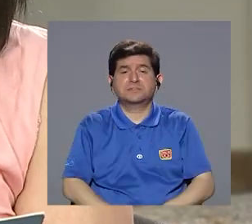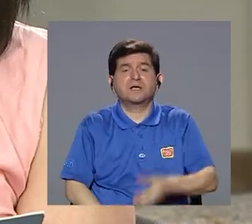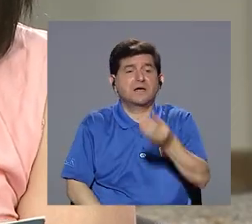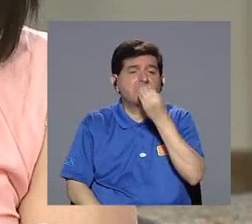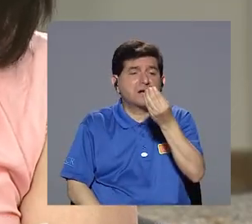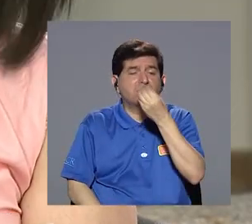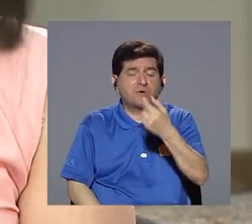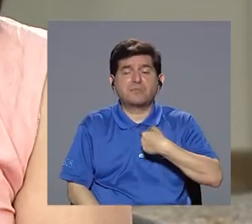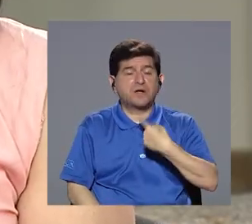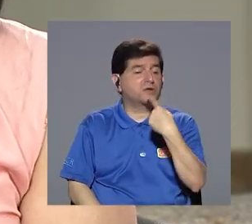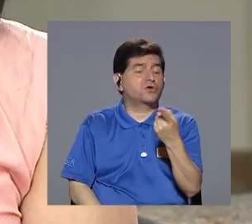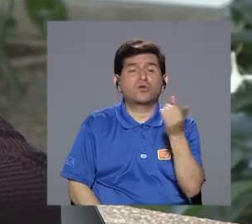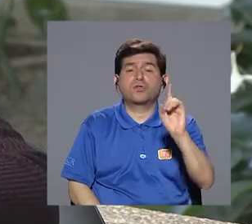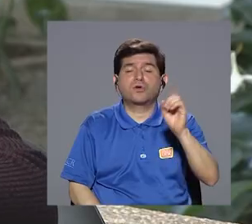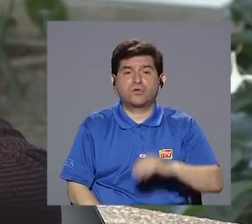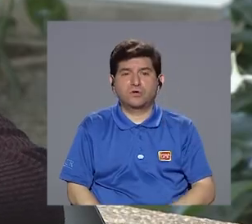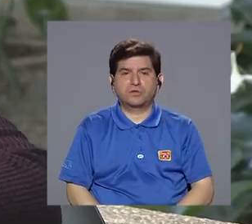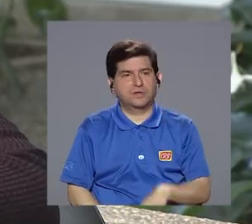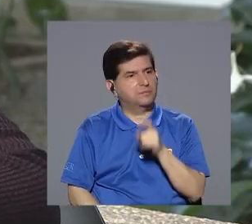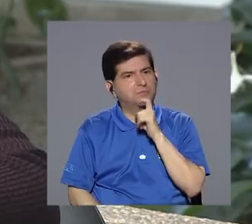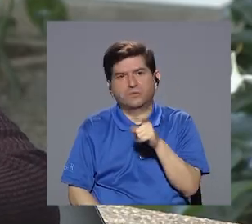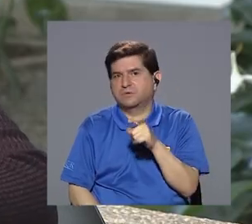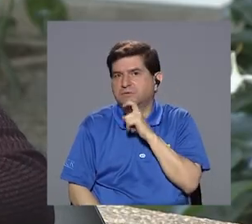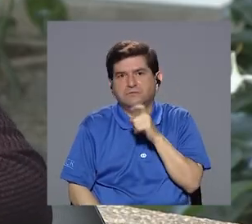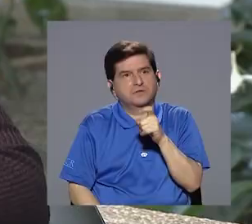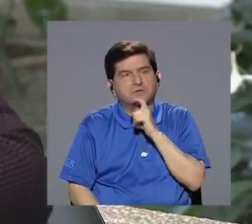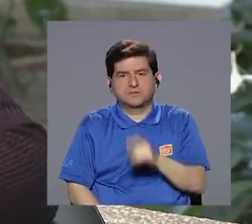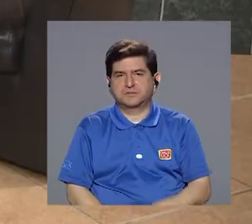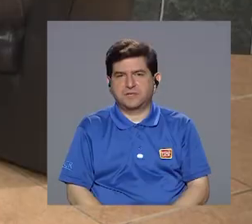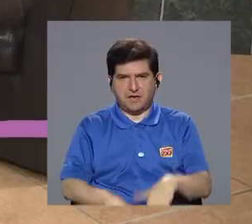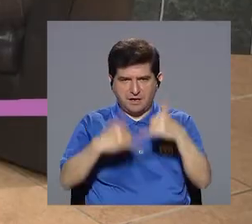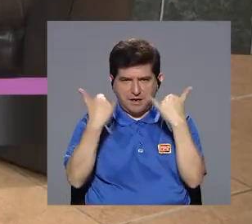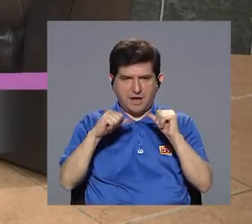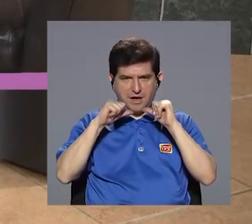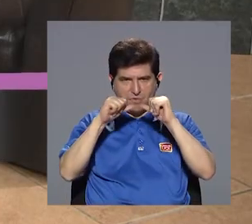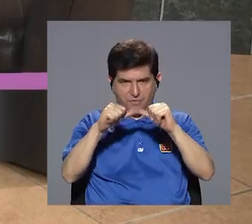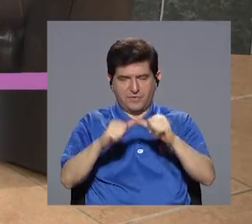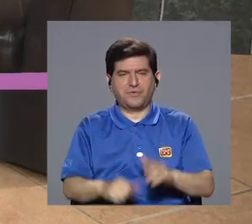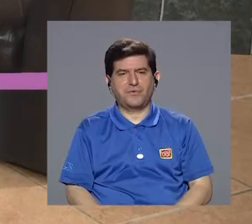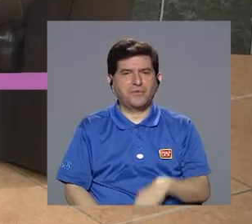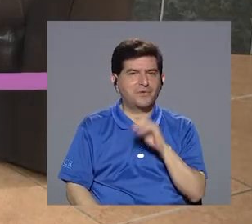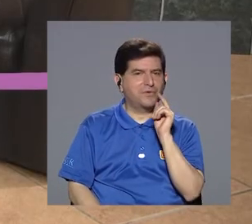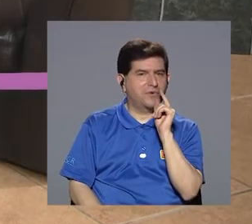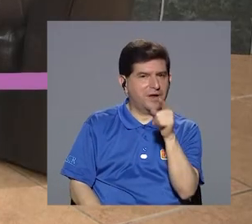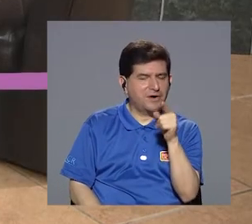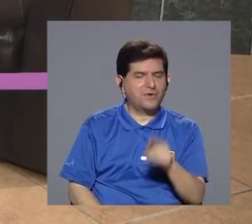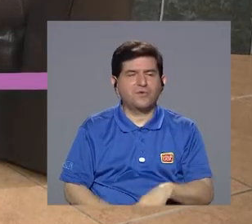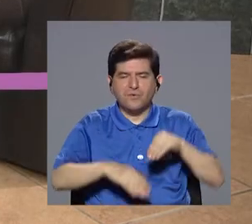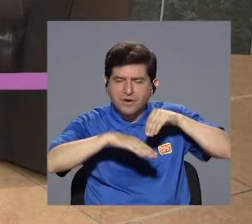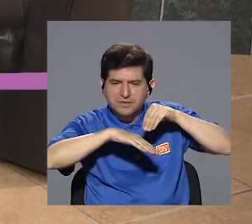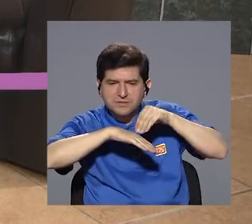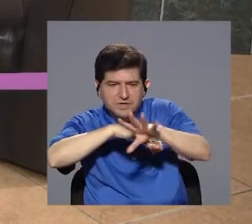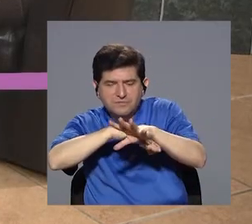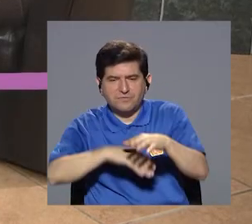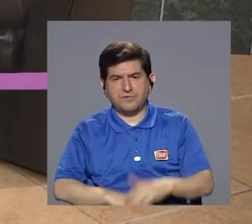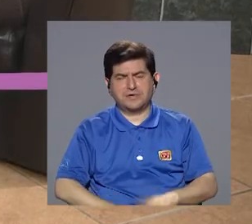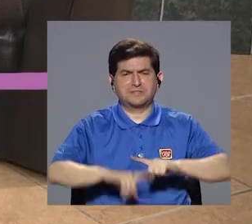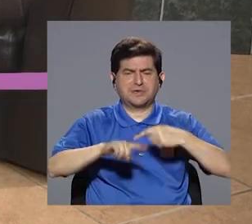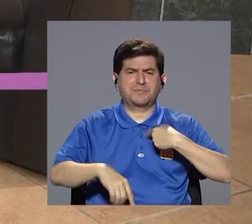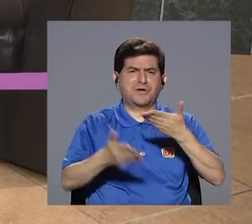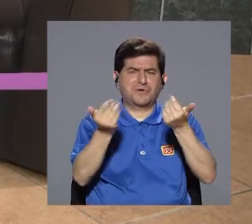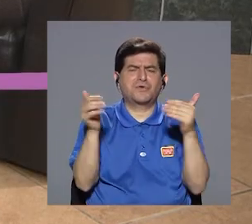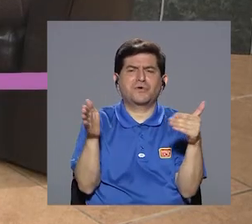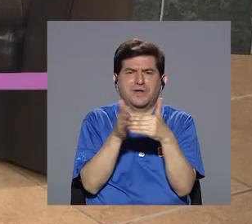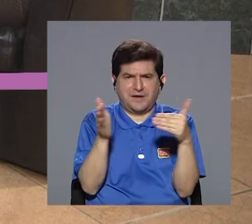a comer donde yo digo que tengo que comer, como que es un poco difícil. Ok, ahorita volvemos sobre esas consecuencias, digámoslo así, pero sí